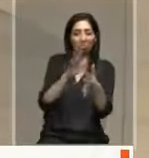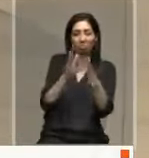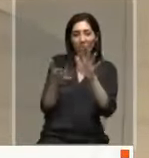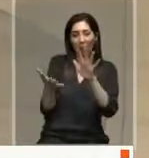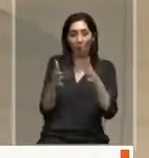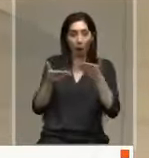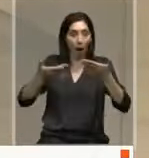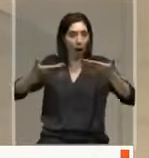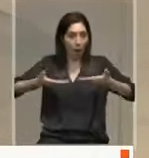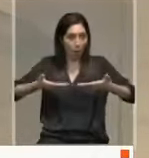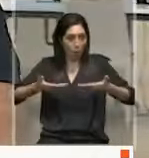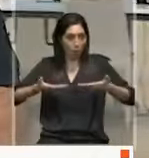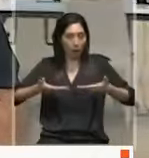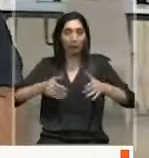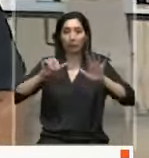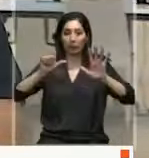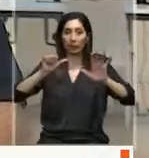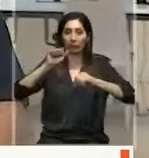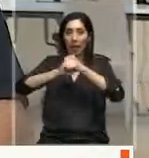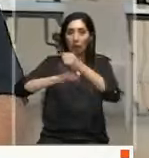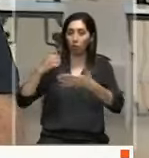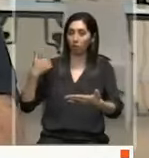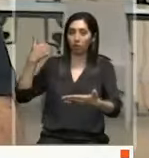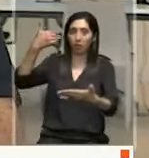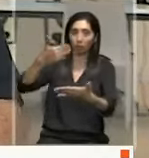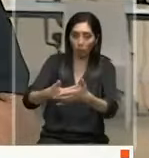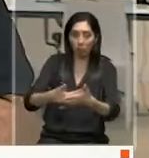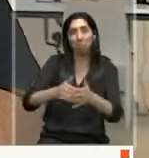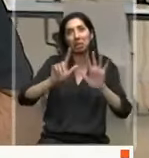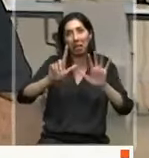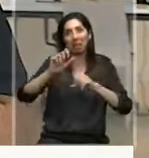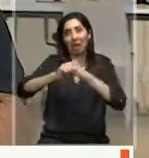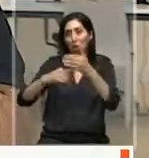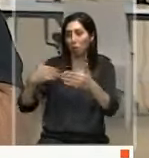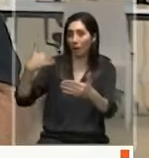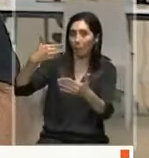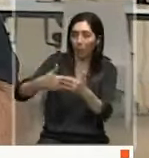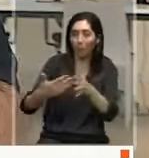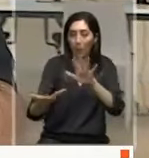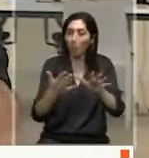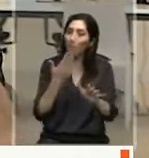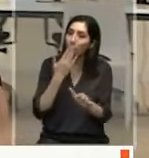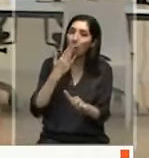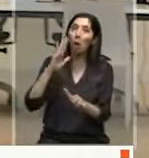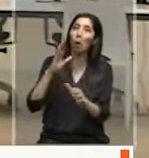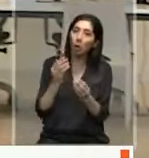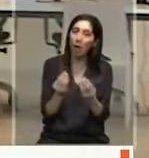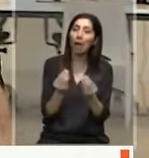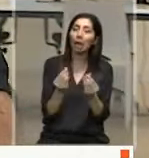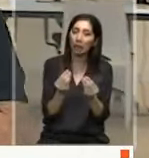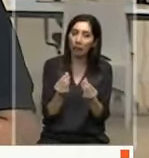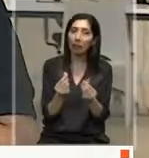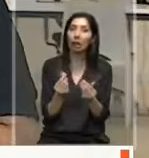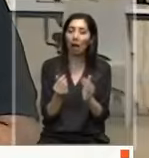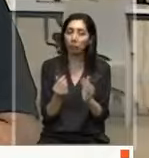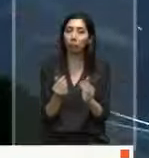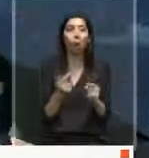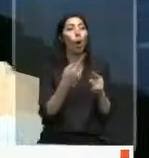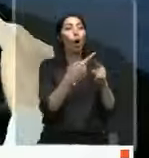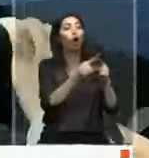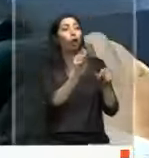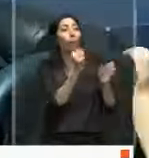los 6 años posteriores a esa llegada, 7 años posteriores, fueron mejorando y fueron prácticamente alcanzando el